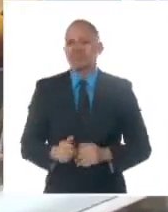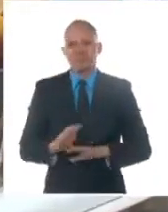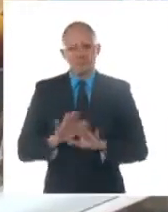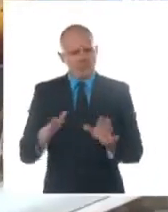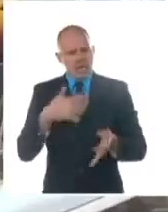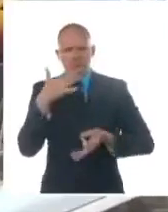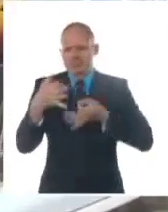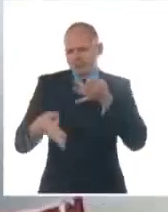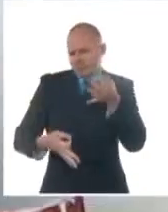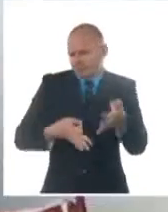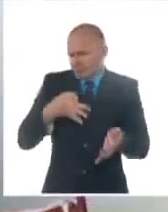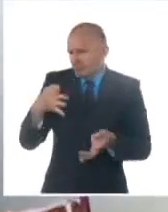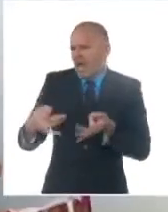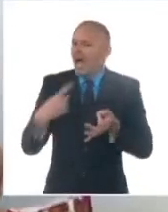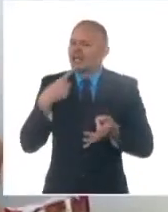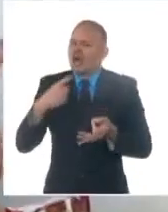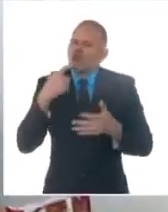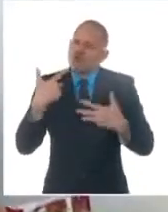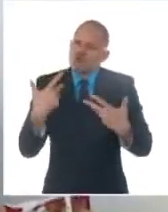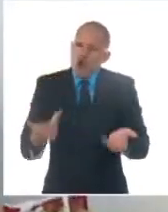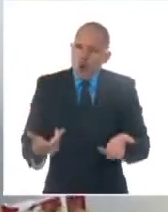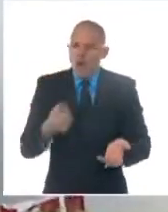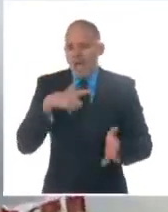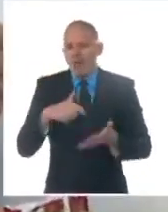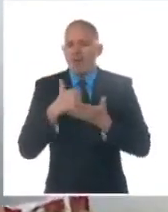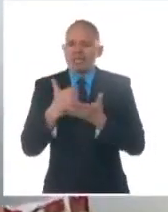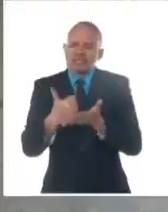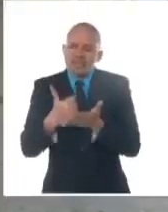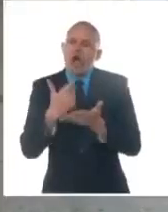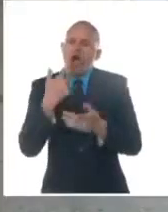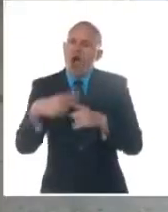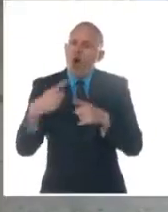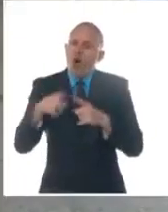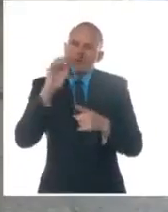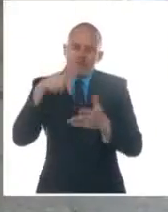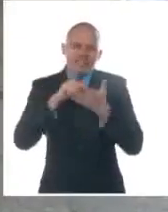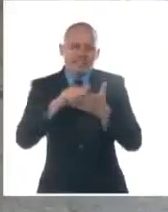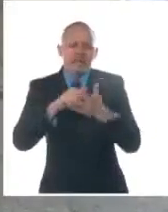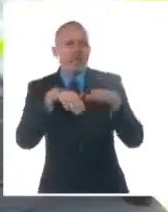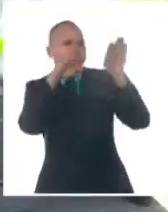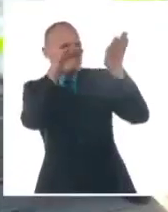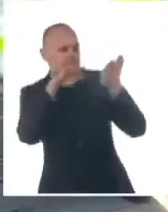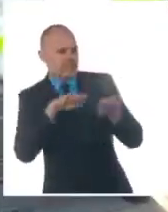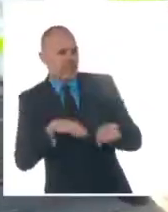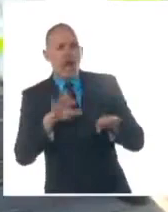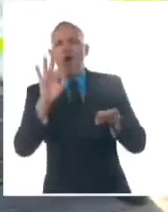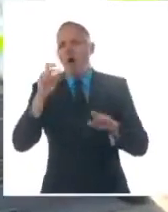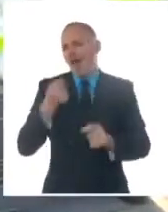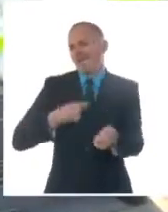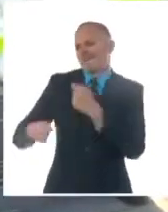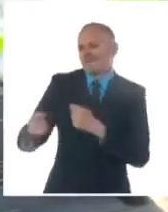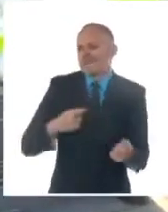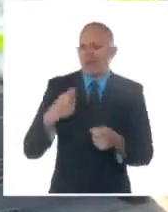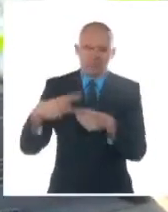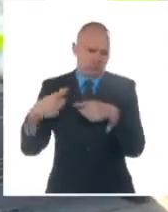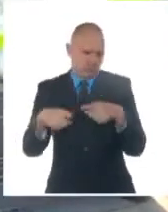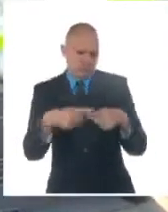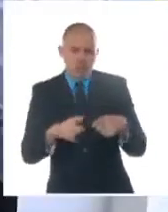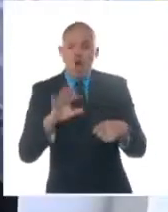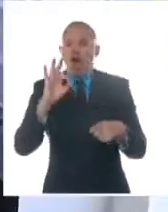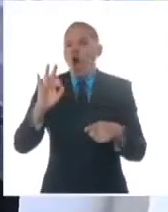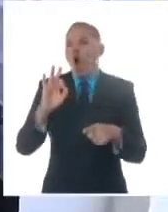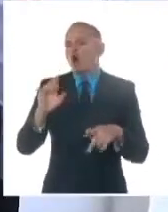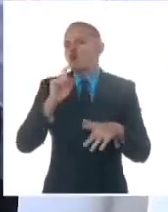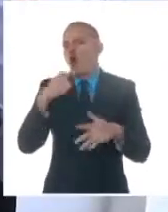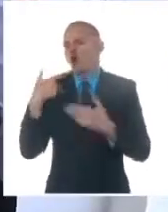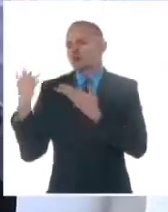de logística de almacenes, servicios técnicos personales, venta de mercancías, alojamiento y gastronomía,